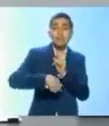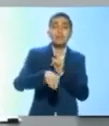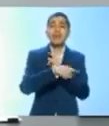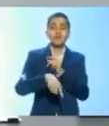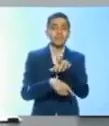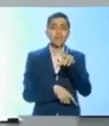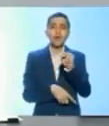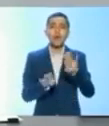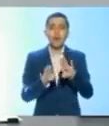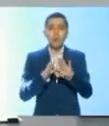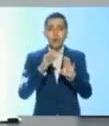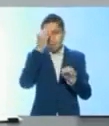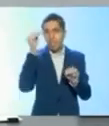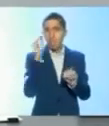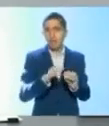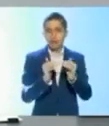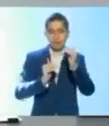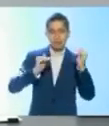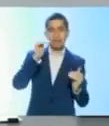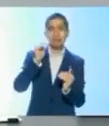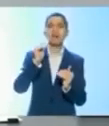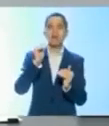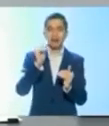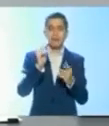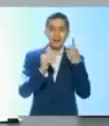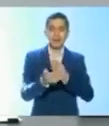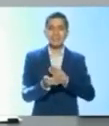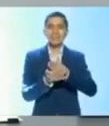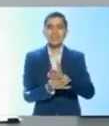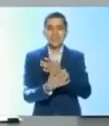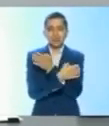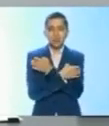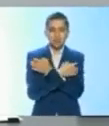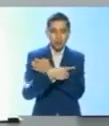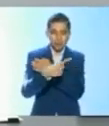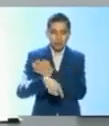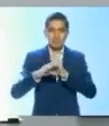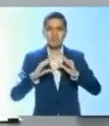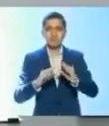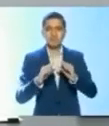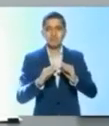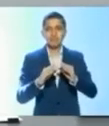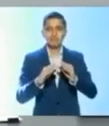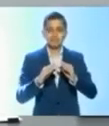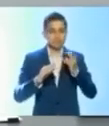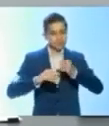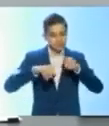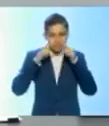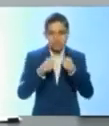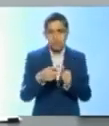en desventaja para el acceso a los contenidos educativos. Cuarto, los estados manifiestan